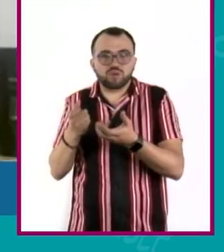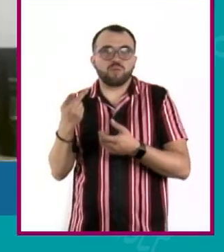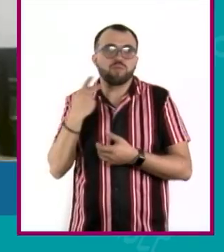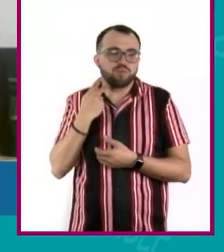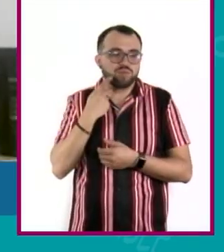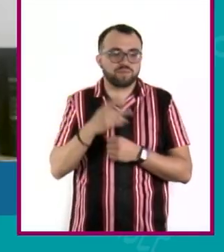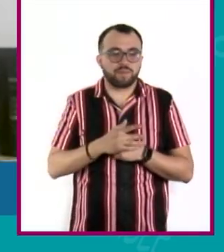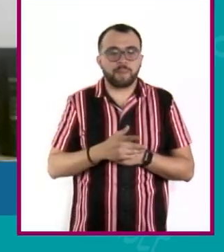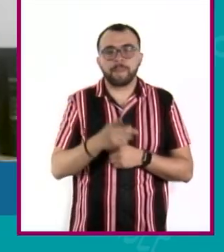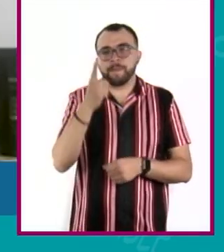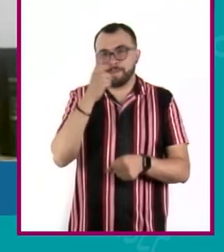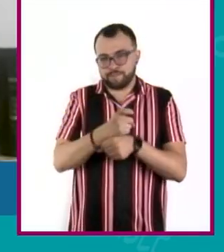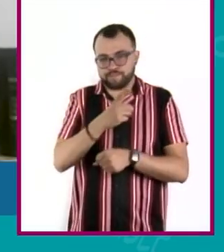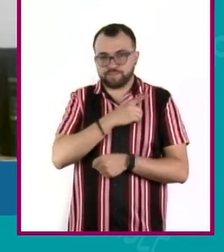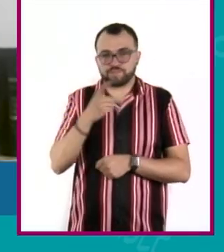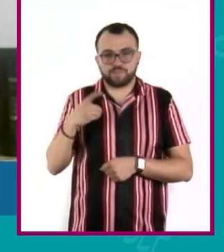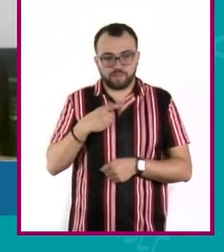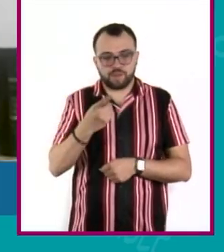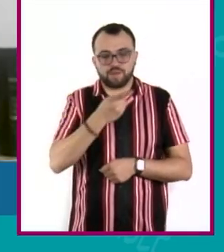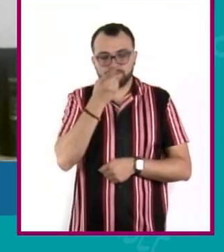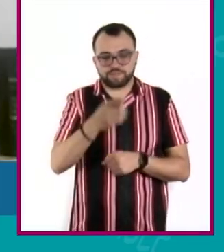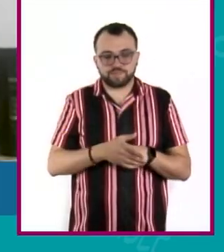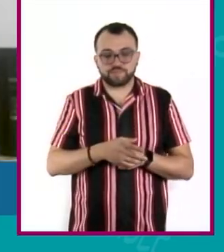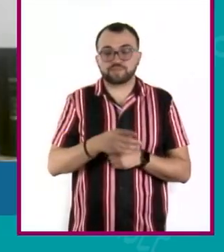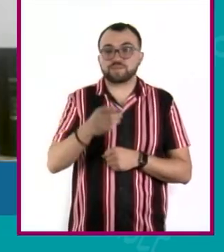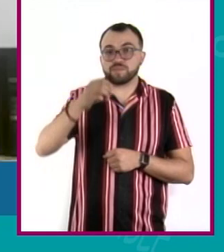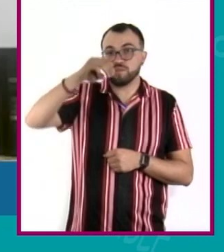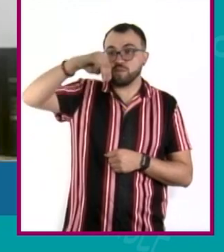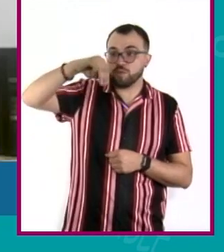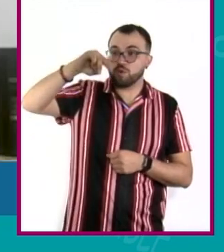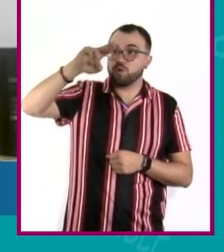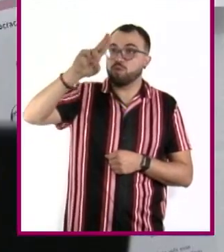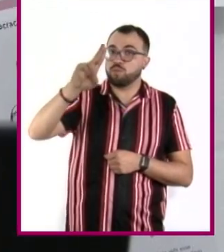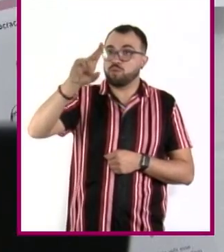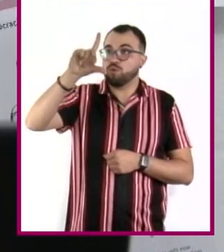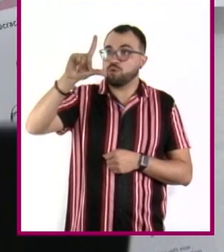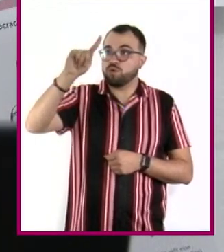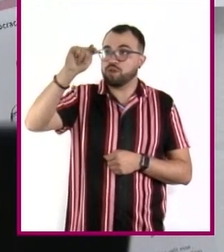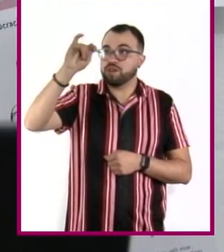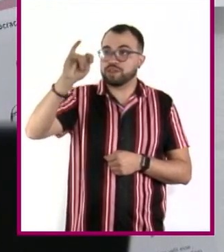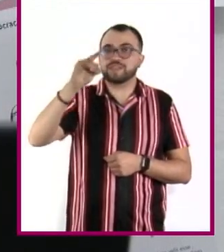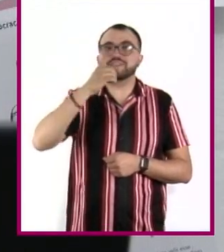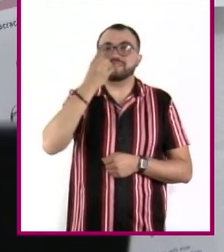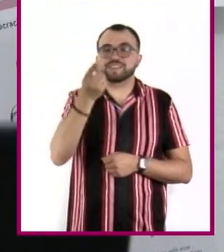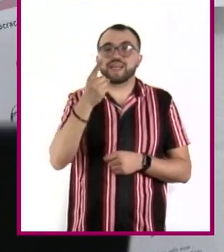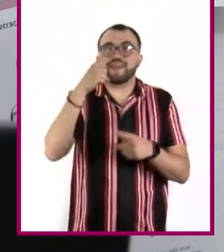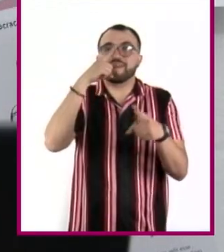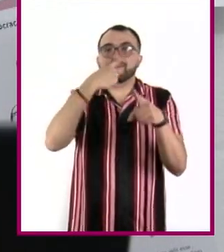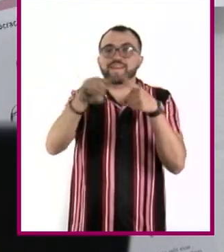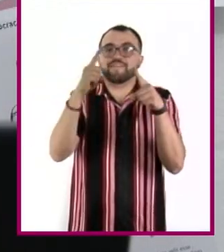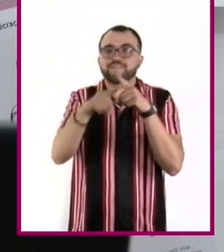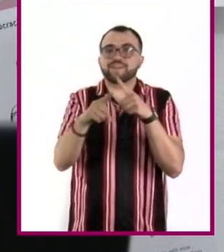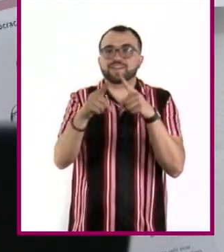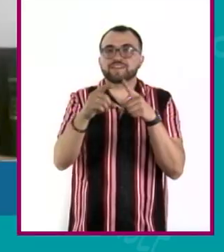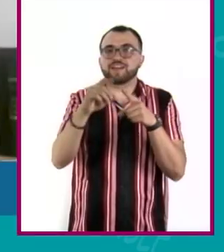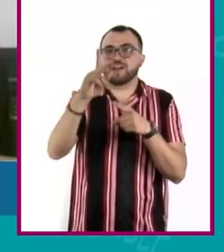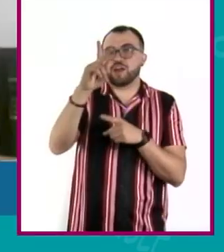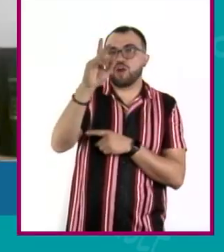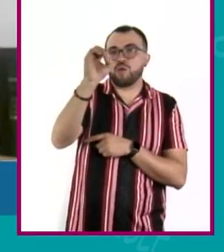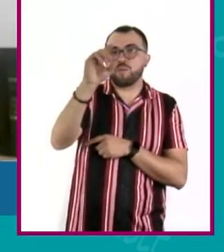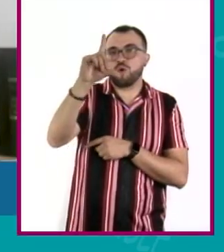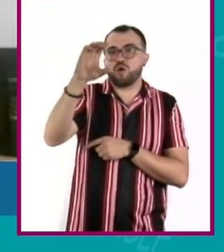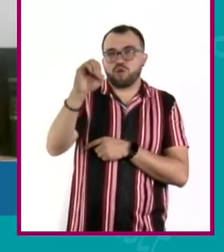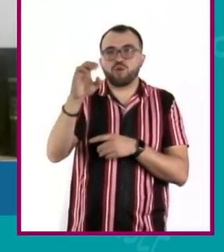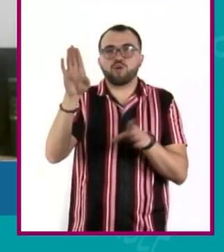diciendo que, como el nombre implica, multipolar habla de diferentes polos. Y en este sentido es importante mencionar